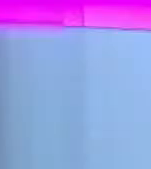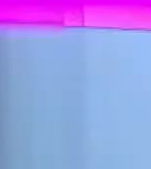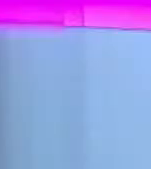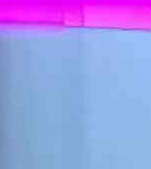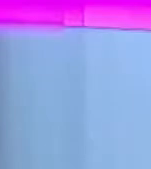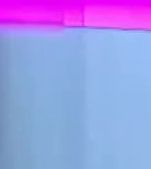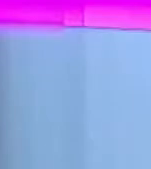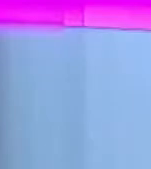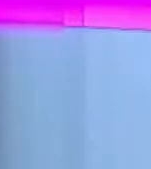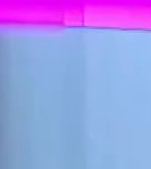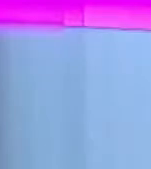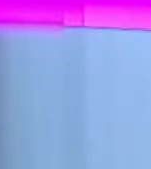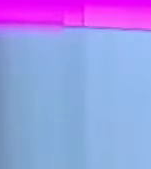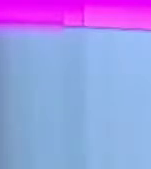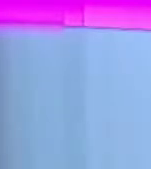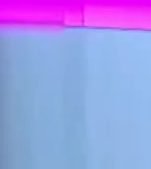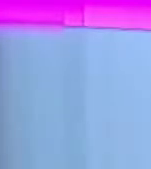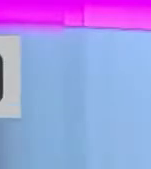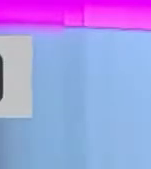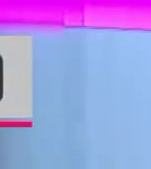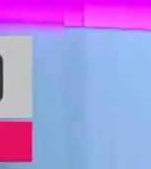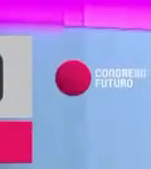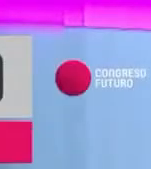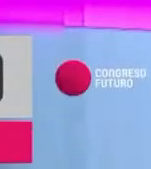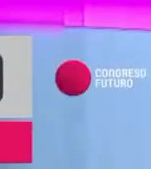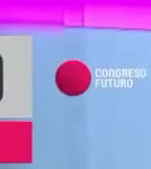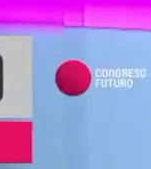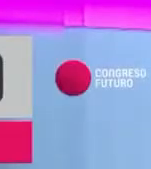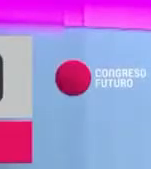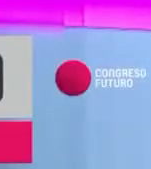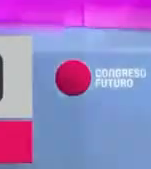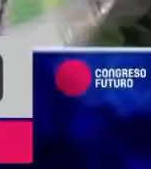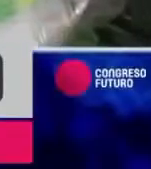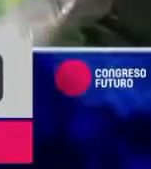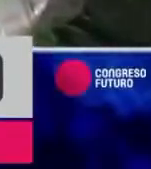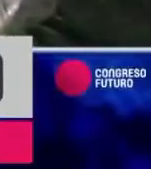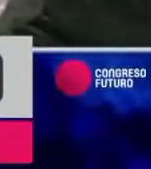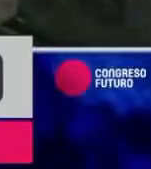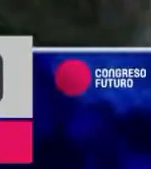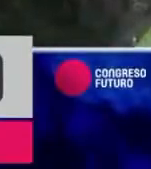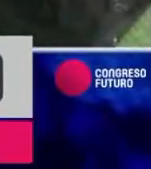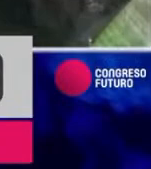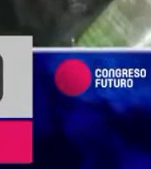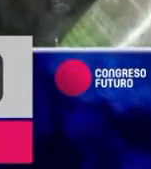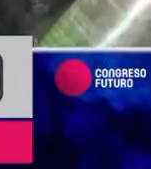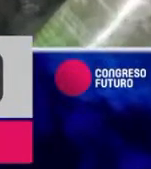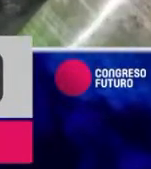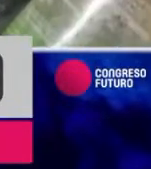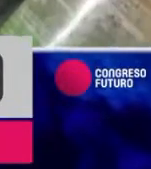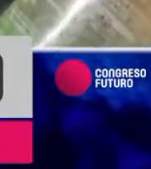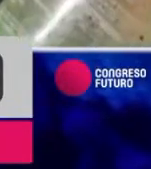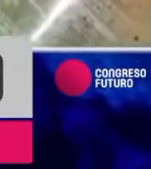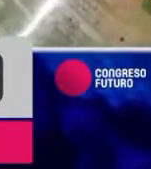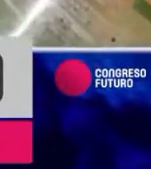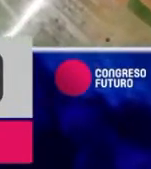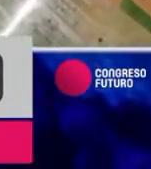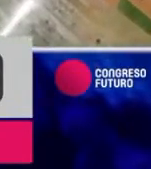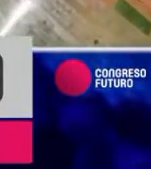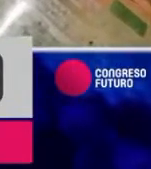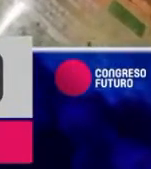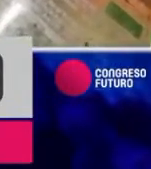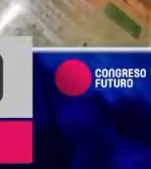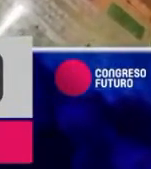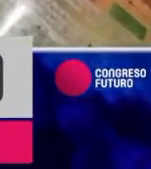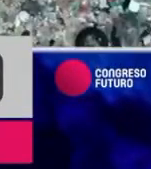¿Sabías que la mayoría de los productos de consumo diario, como botellas o otros empaques de alimentos, contienen plástico PET? Bueno, este